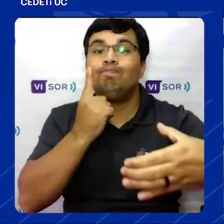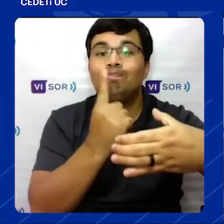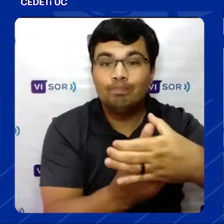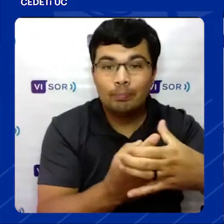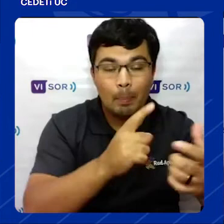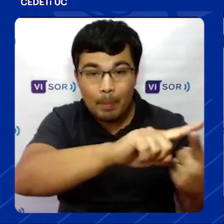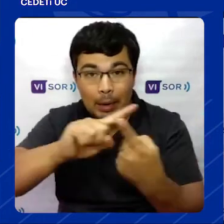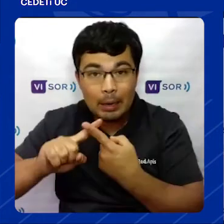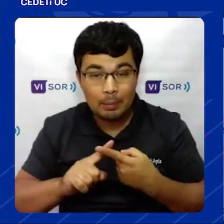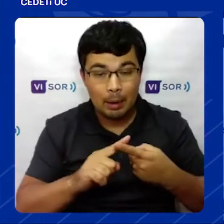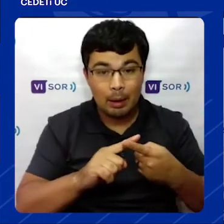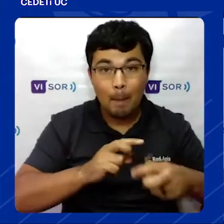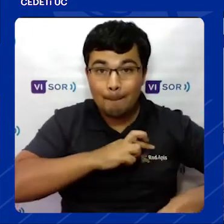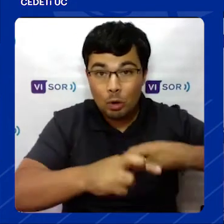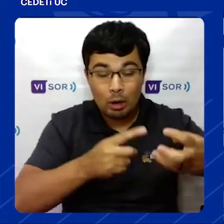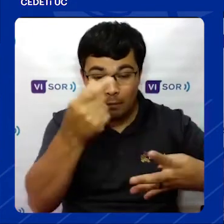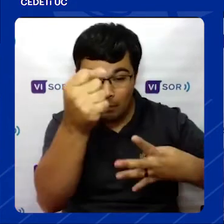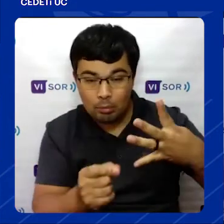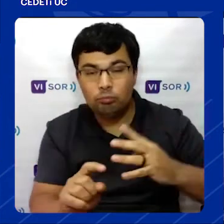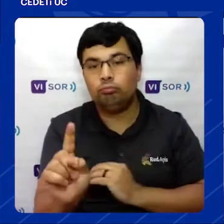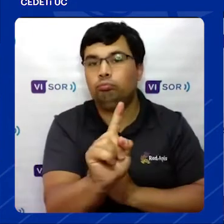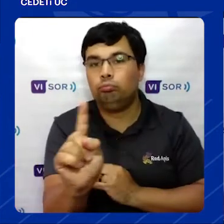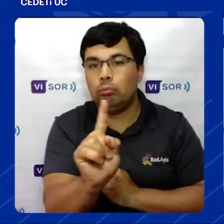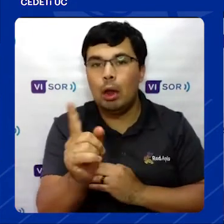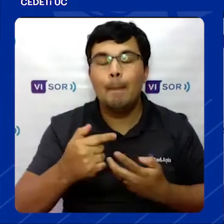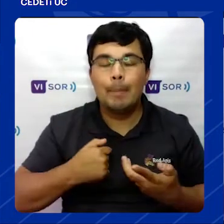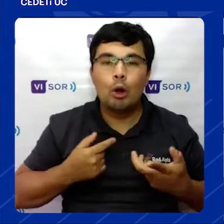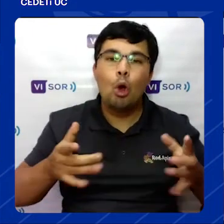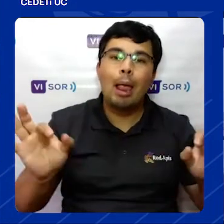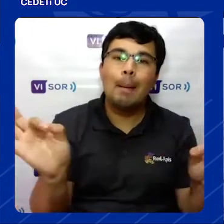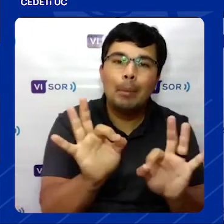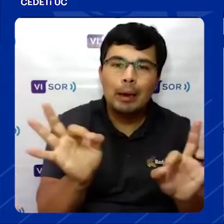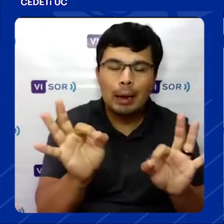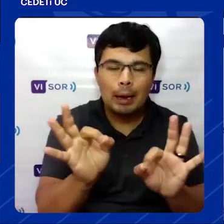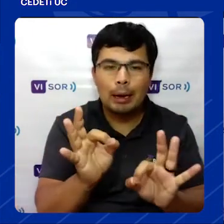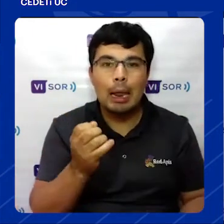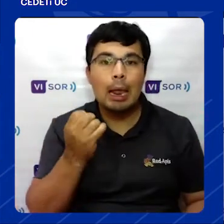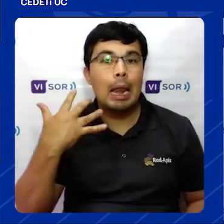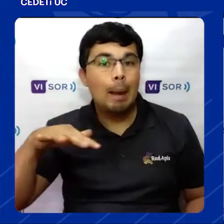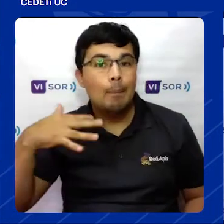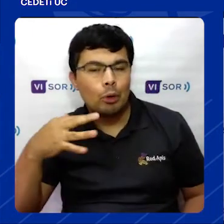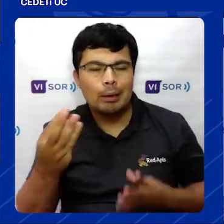vamos a contar cómo es, de qué se trata y la importancia que tiene en este proceso.